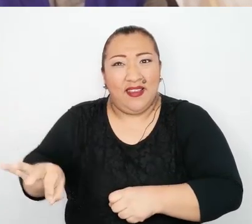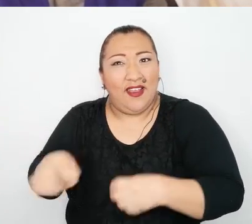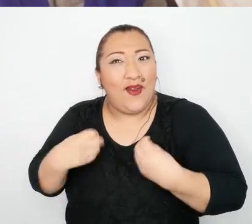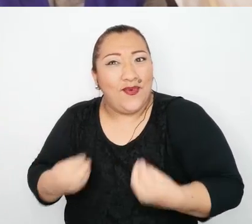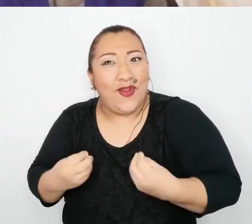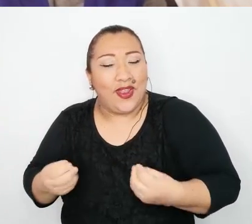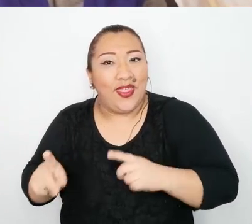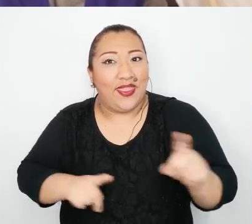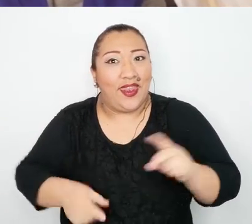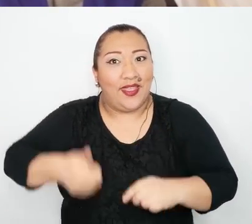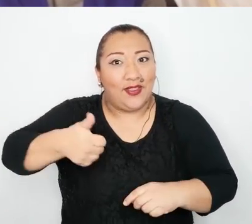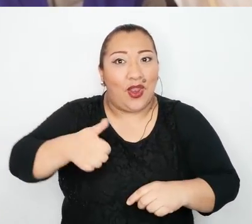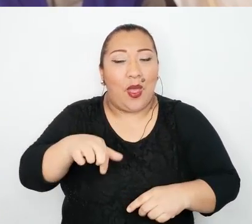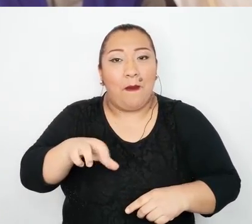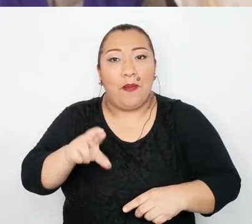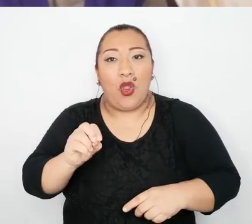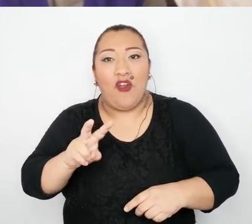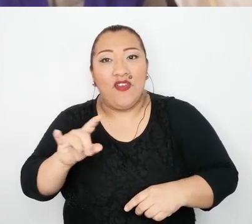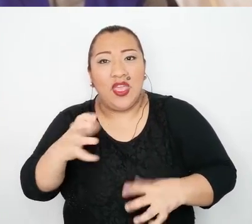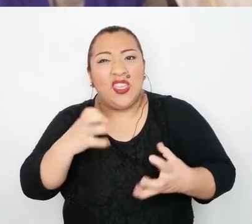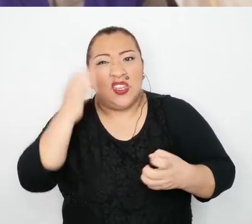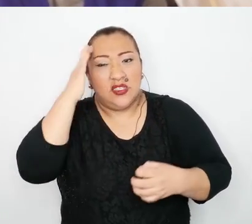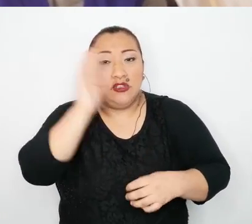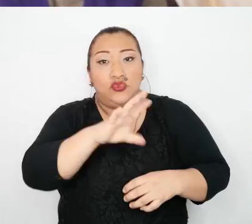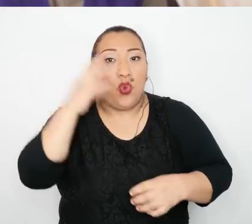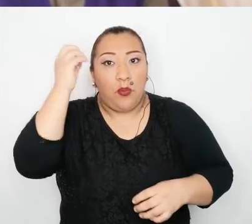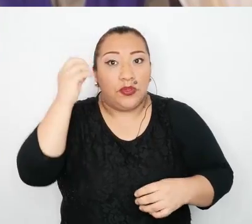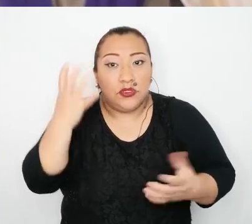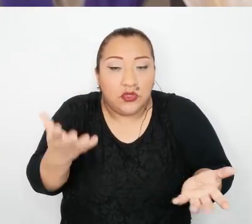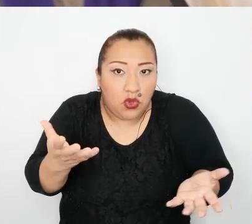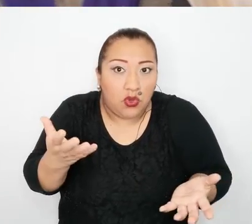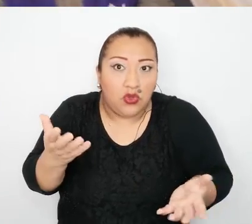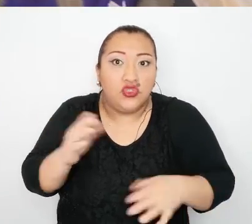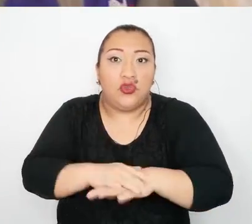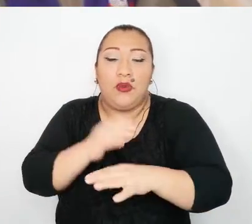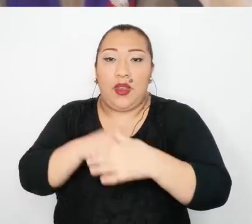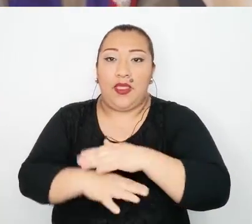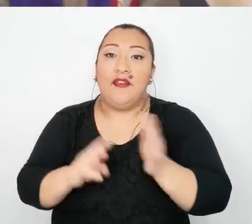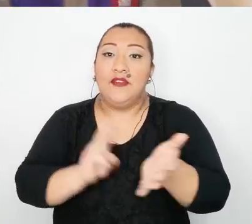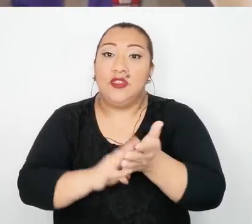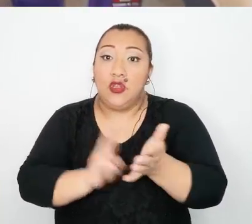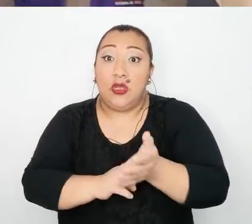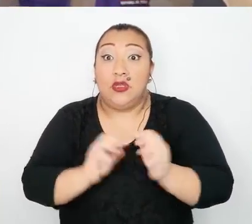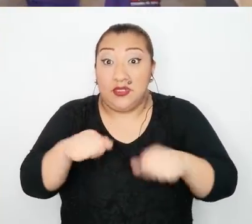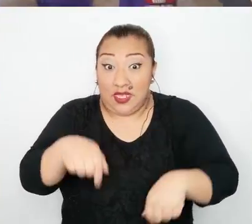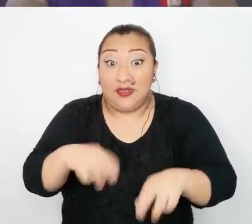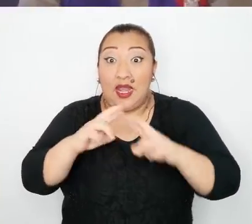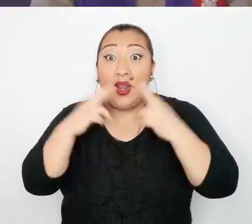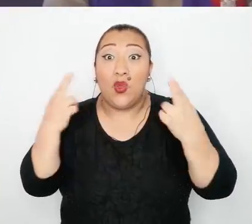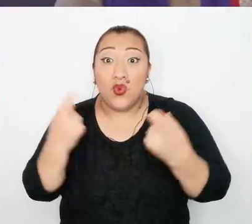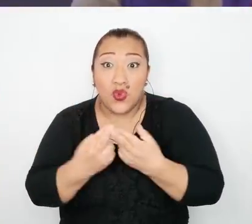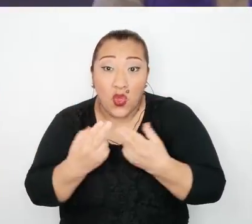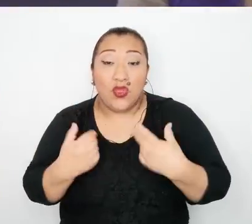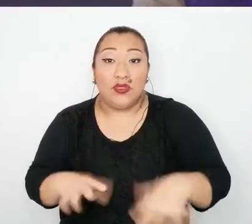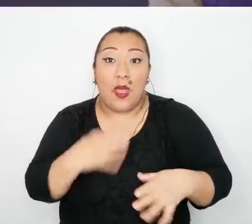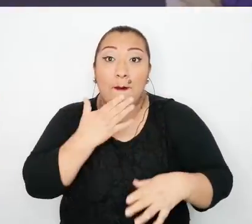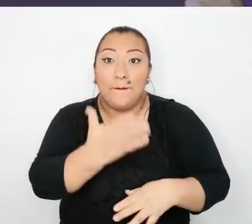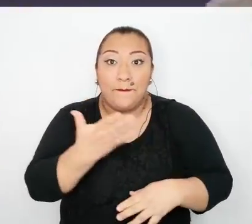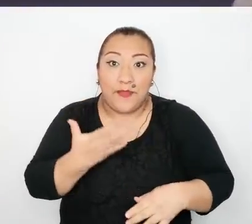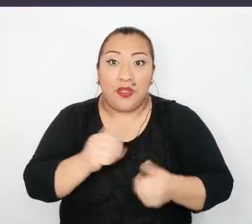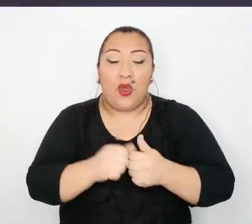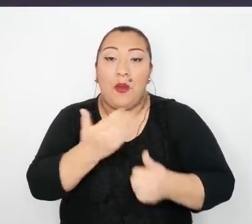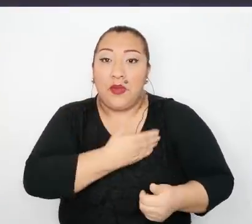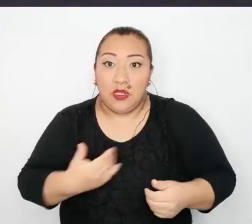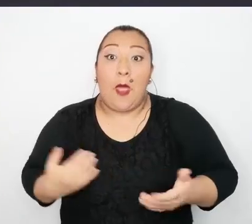pues seleccionada como la directora de Provías. Queremos saber cuál es la postura de la Defensoría del Pueblo, si es que en esta reunión que